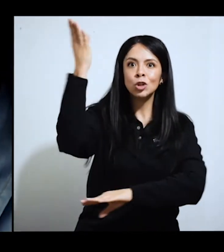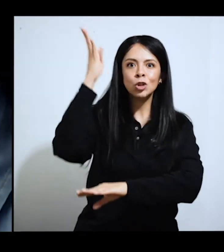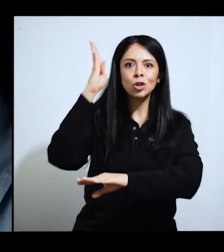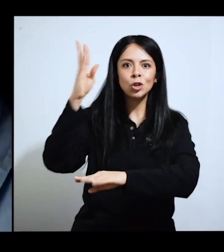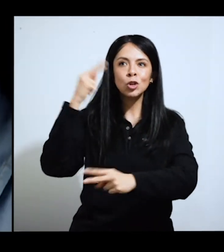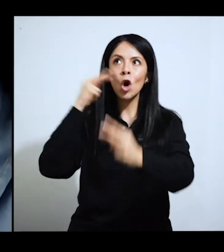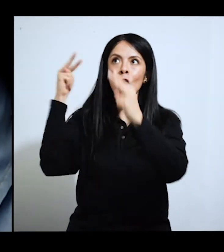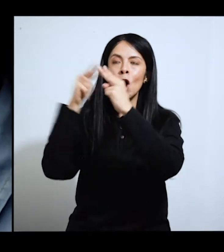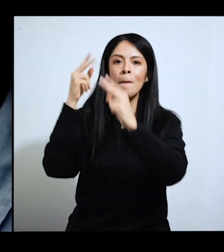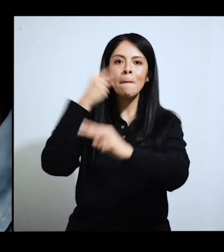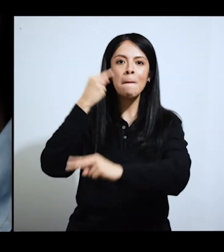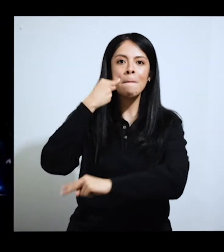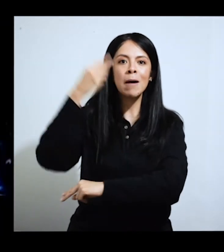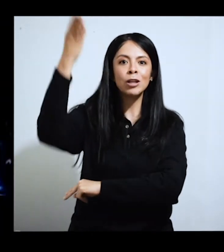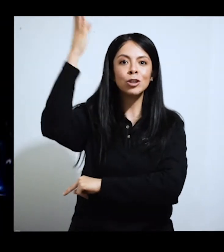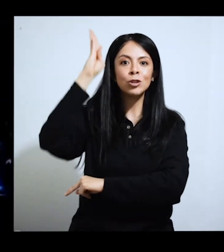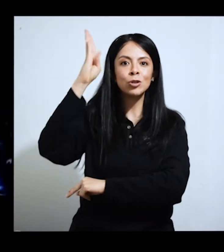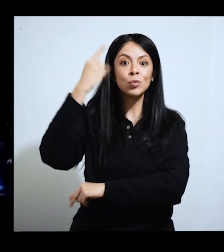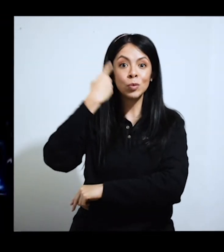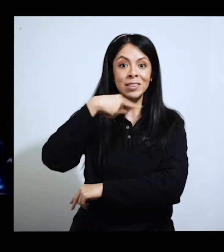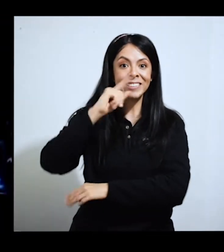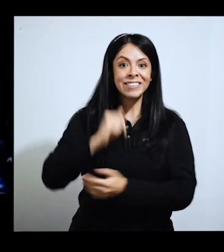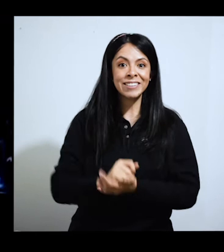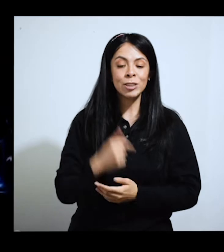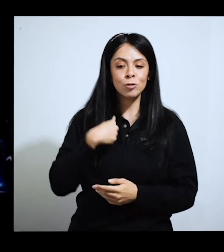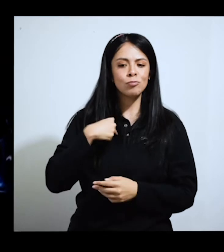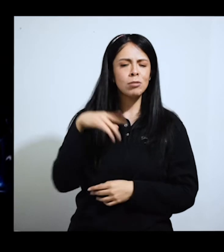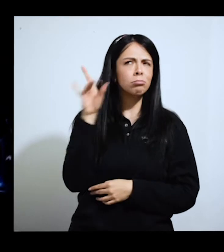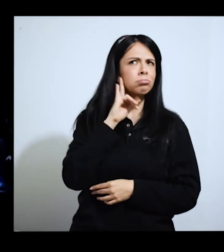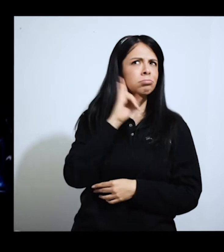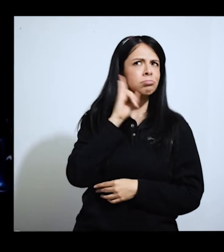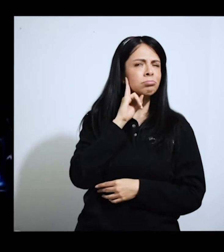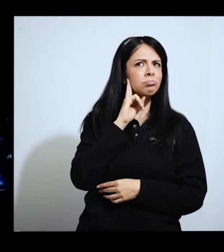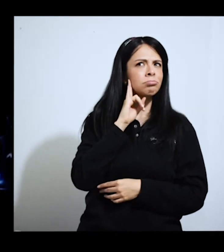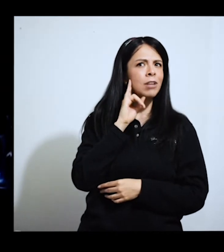me fortaleció y me llevó a conocer a un papá. Algo que alguna vez escuché